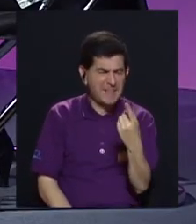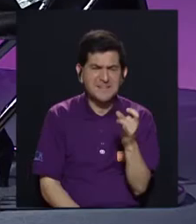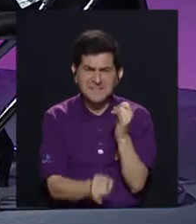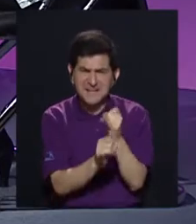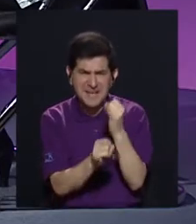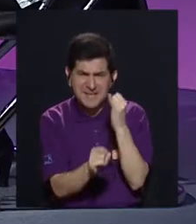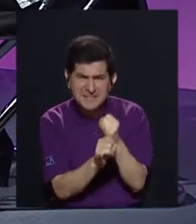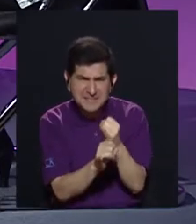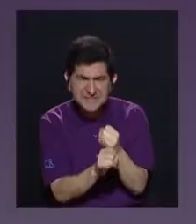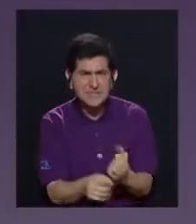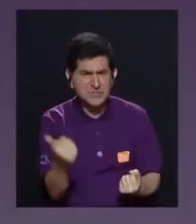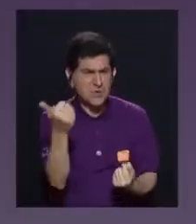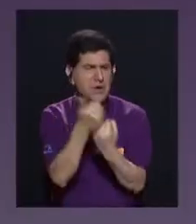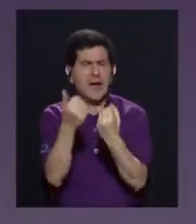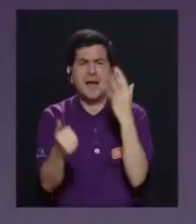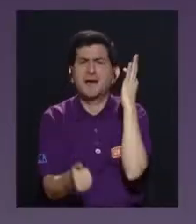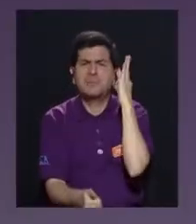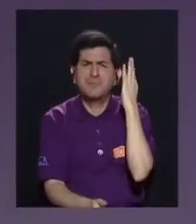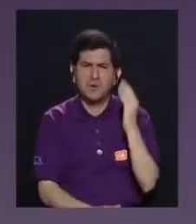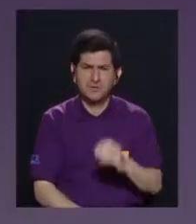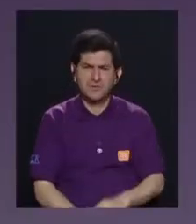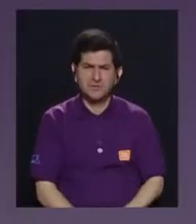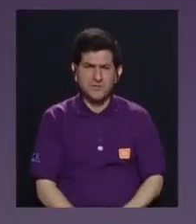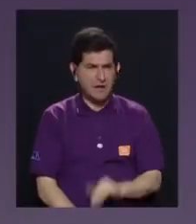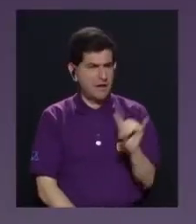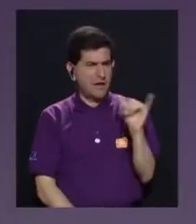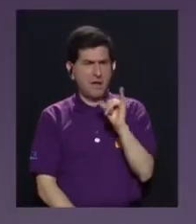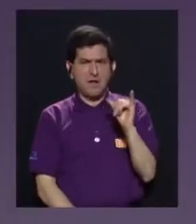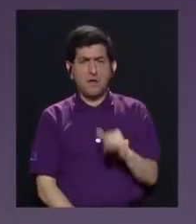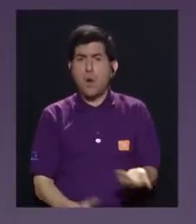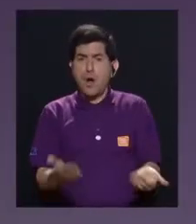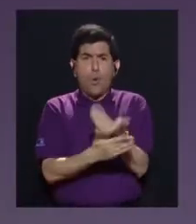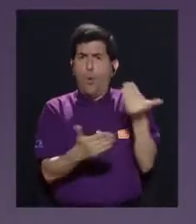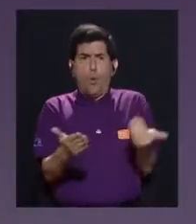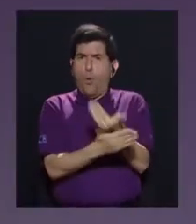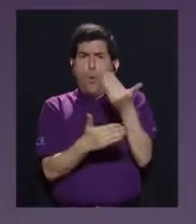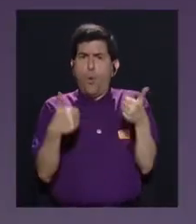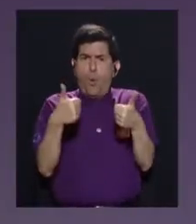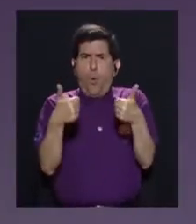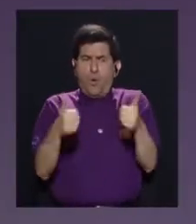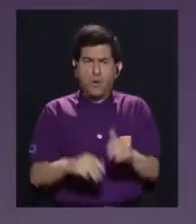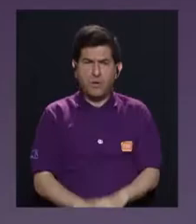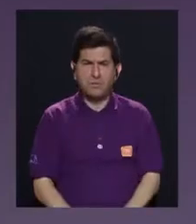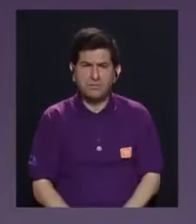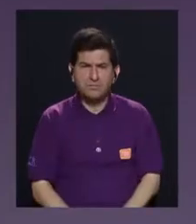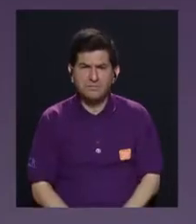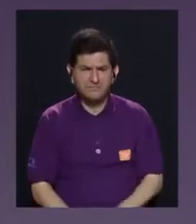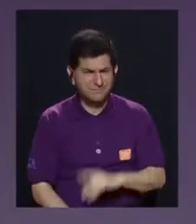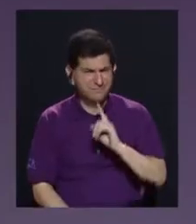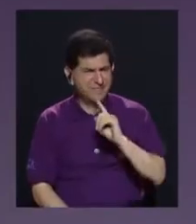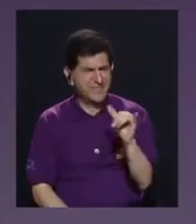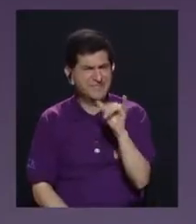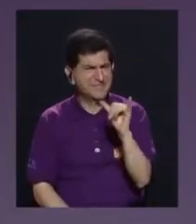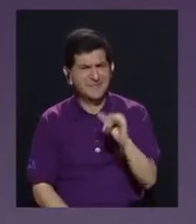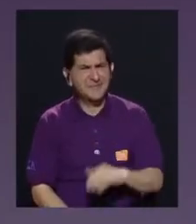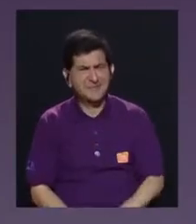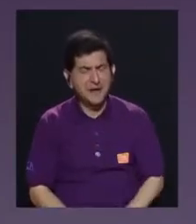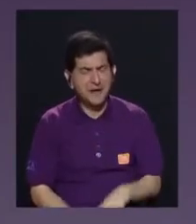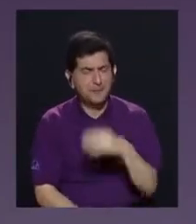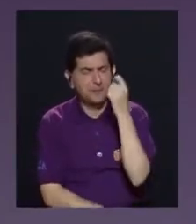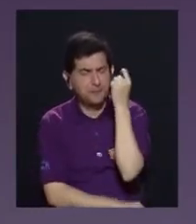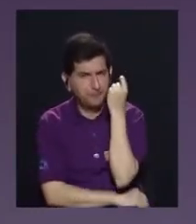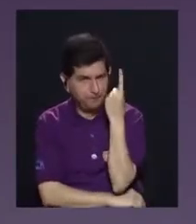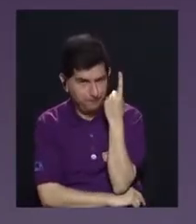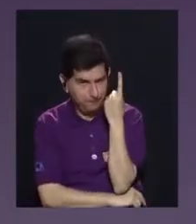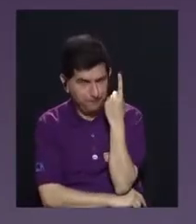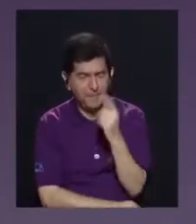institucionalidad a favor de las mujeres es como si fuera lo más novedoso eso es como decir bueno entendamos